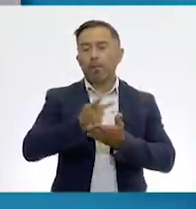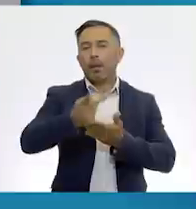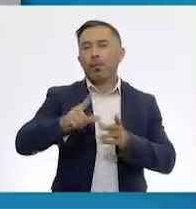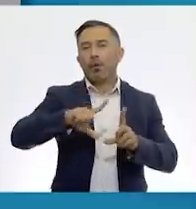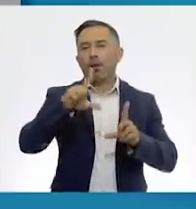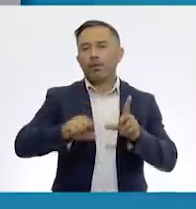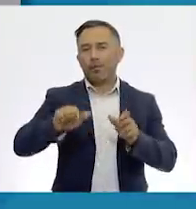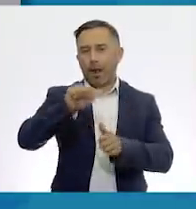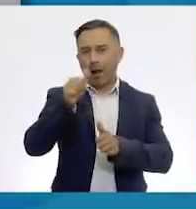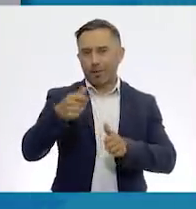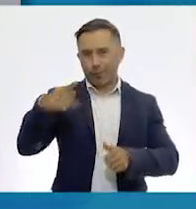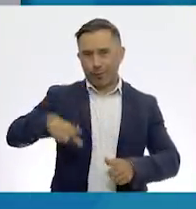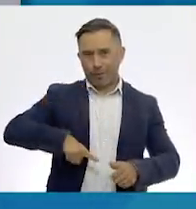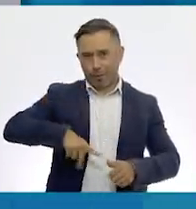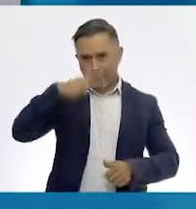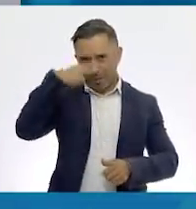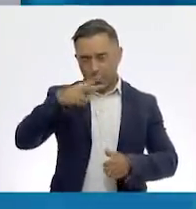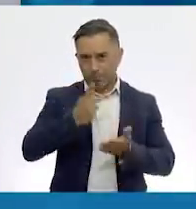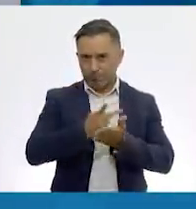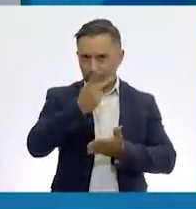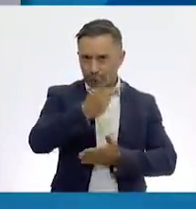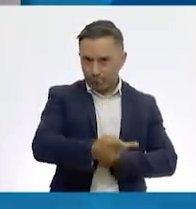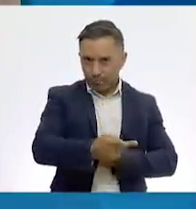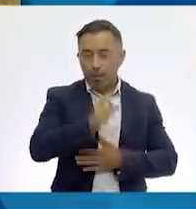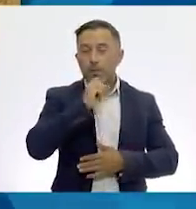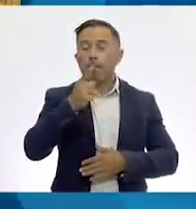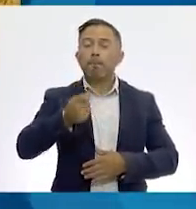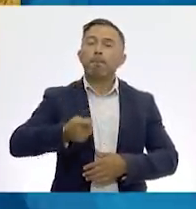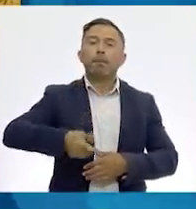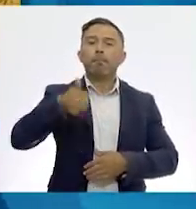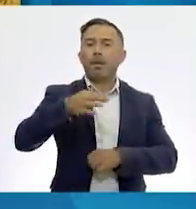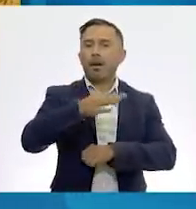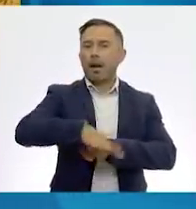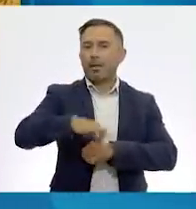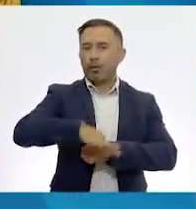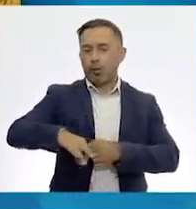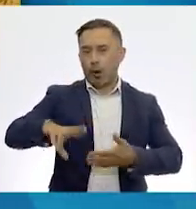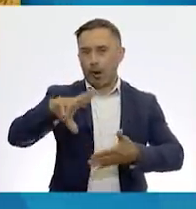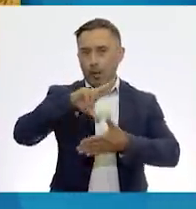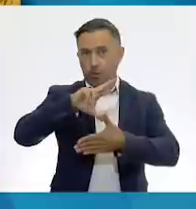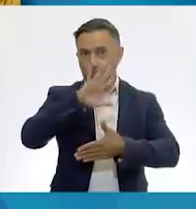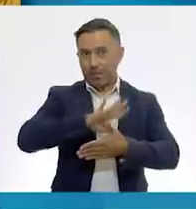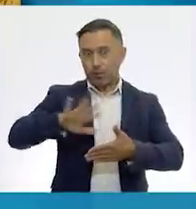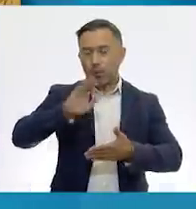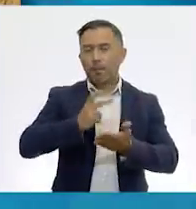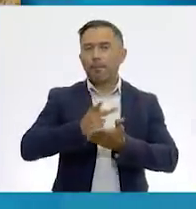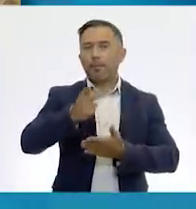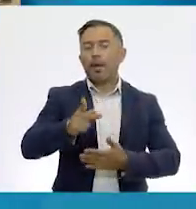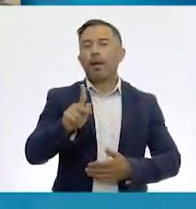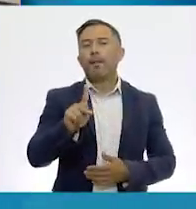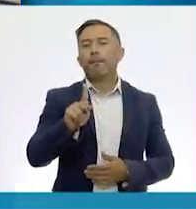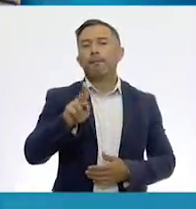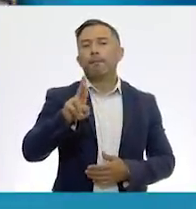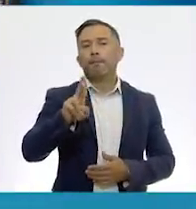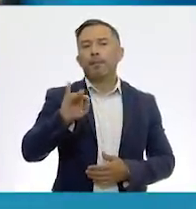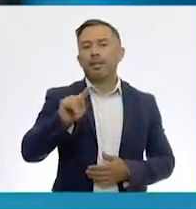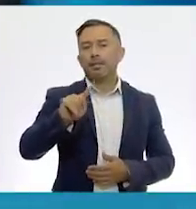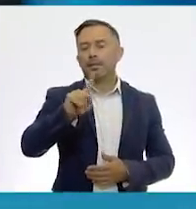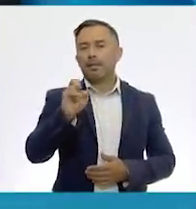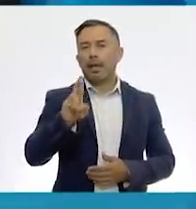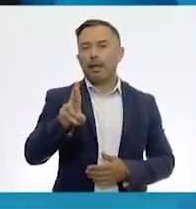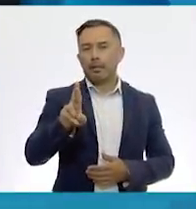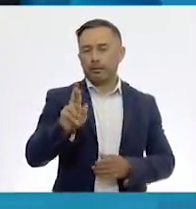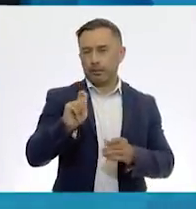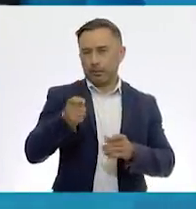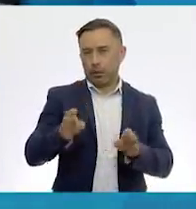y finalmente se convirtió en el primer arquitecto latinoamericano en recibir el Premio Pritzker, considerado el Nobel de la